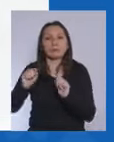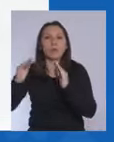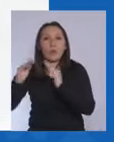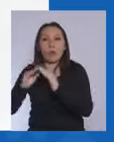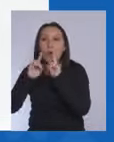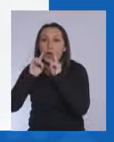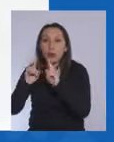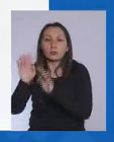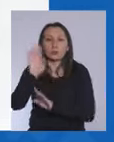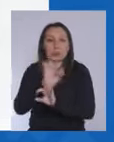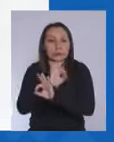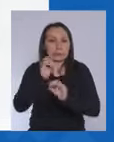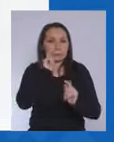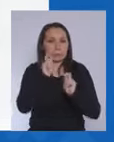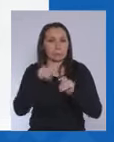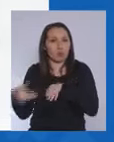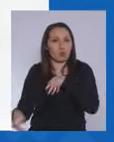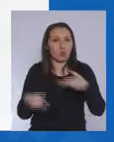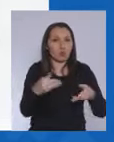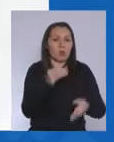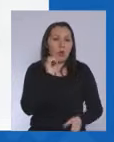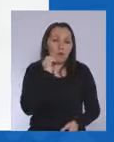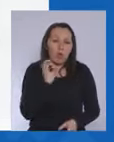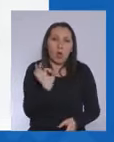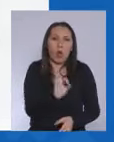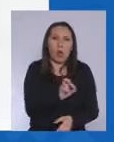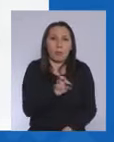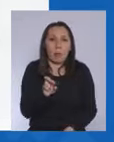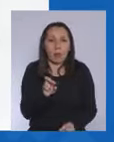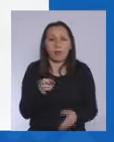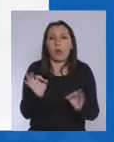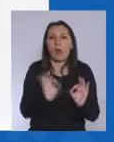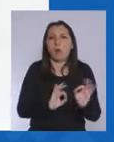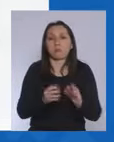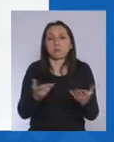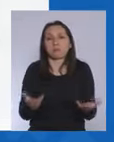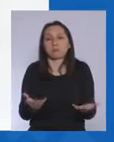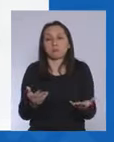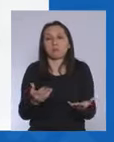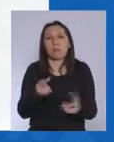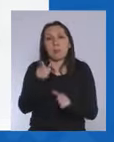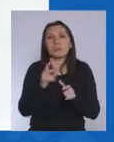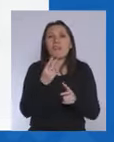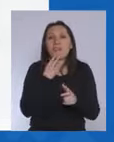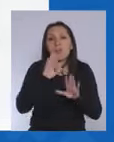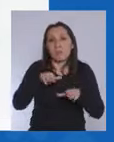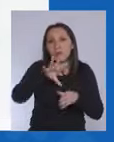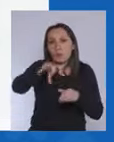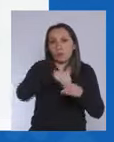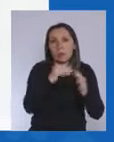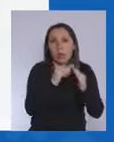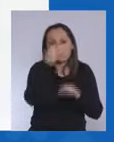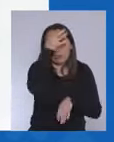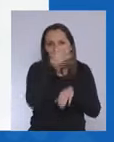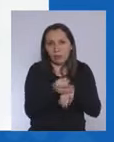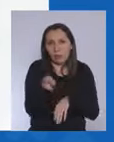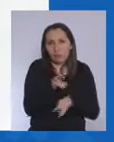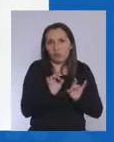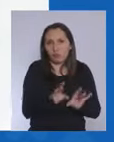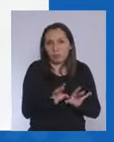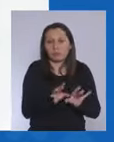arriesgar la salud sus abuelos de sus padres de sus que vienen su mismo hogar que sean enfermos crónicos